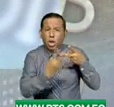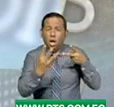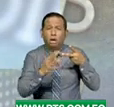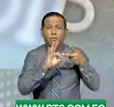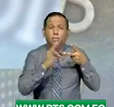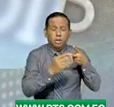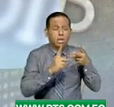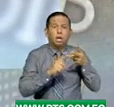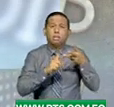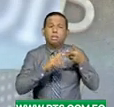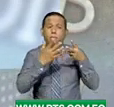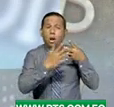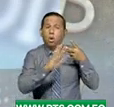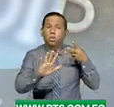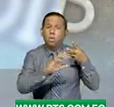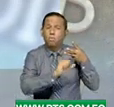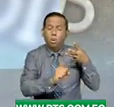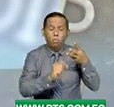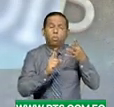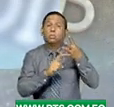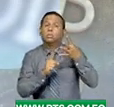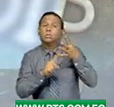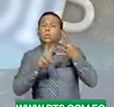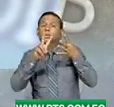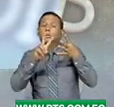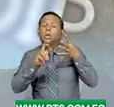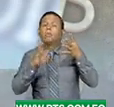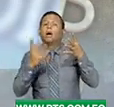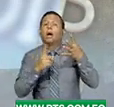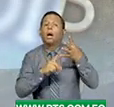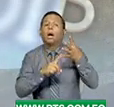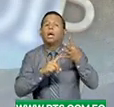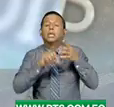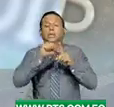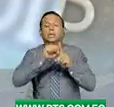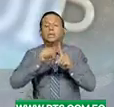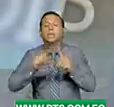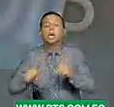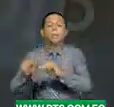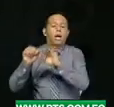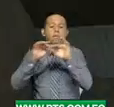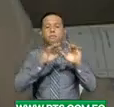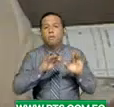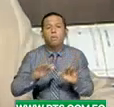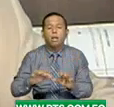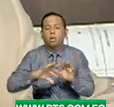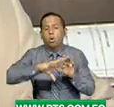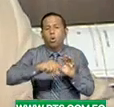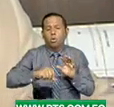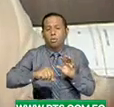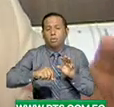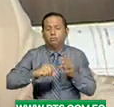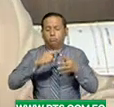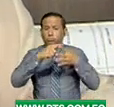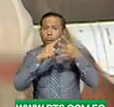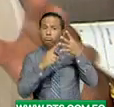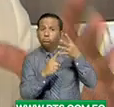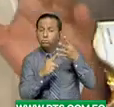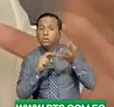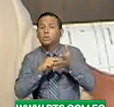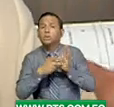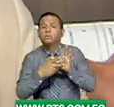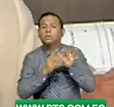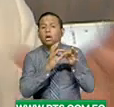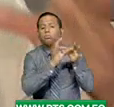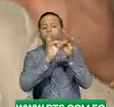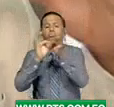a la propiedad y contra la seguridad de los activos de los sistemas de información y comunicación. Y que estos delitos son asociados a los delitos de